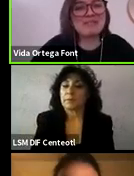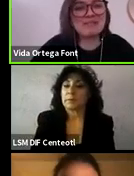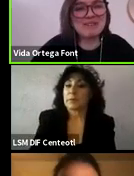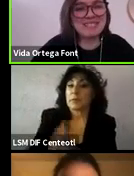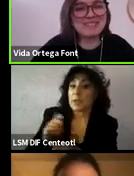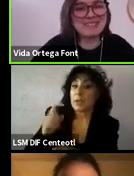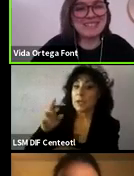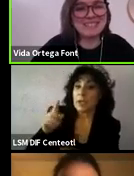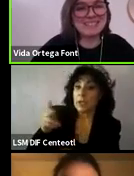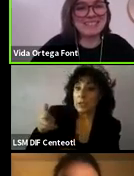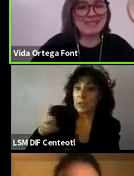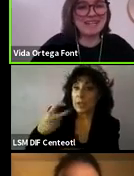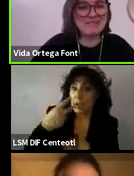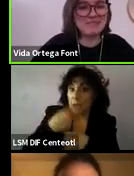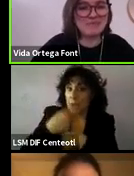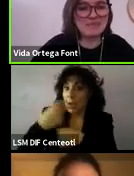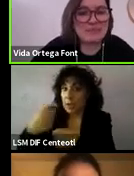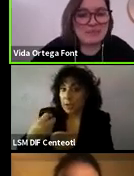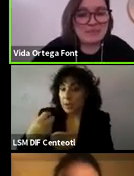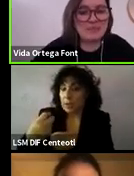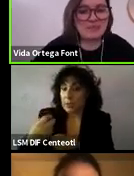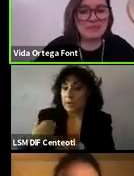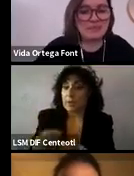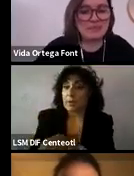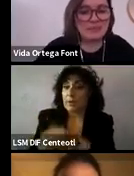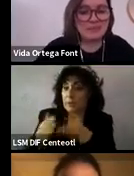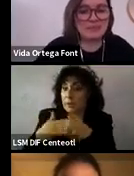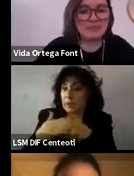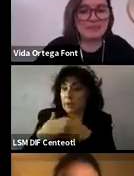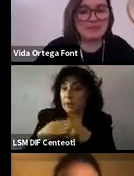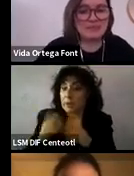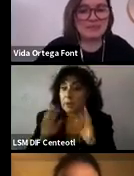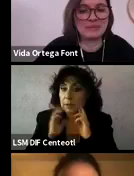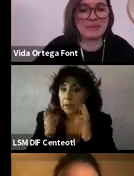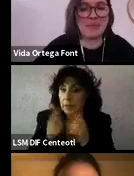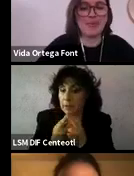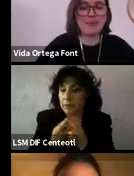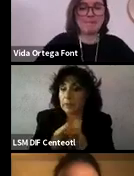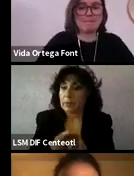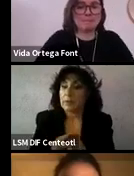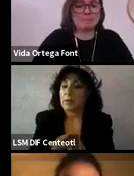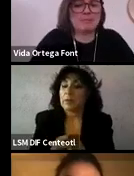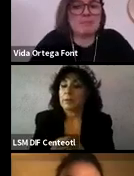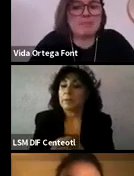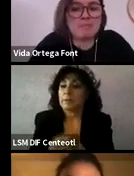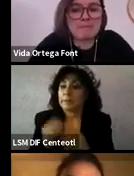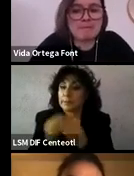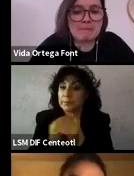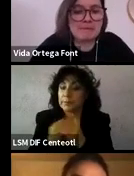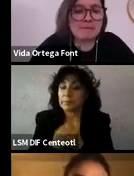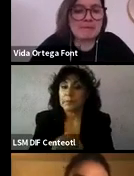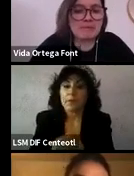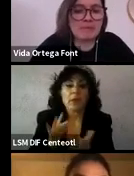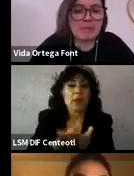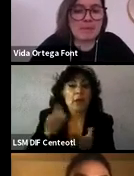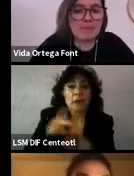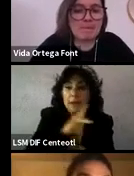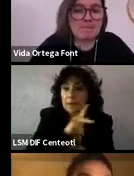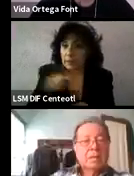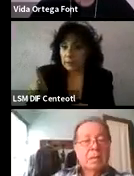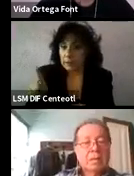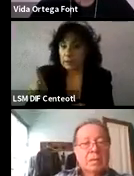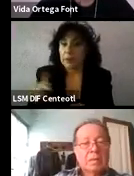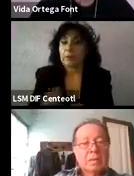a las próximas sesiones del seminario. Hola, muchísimas gracias a todas por sus